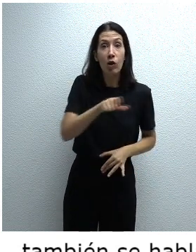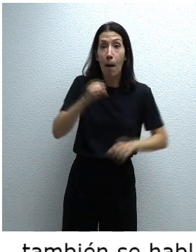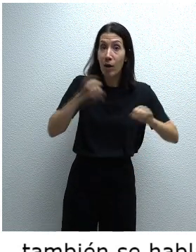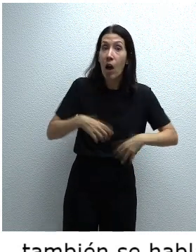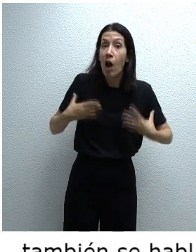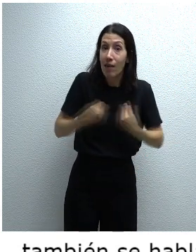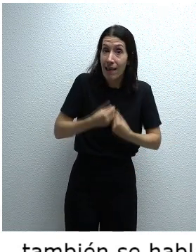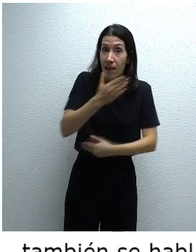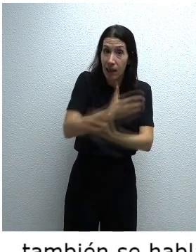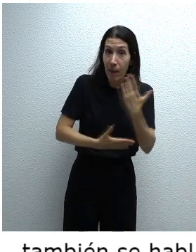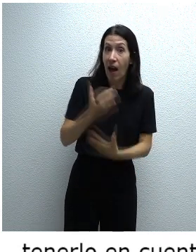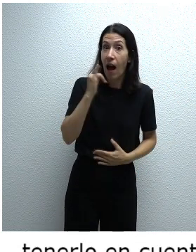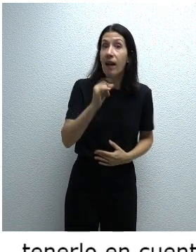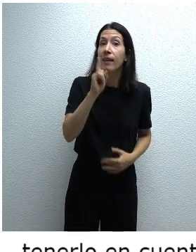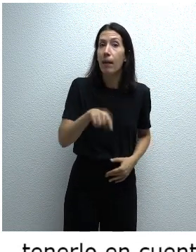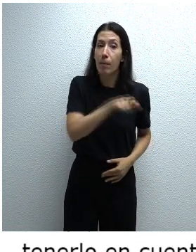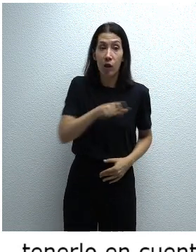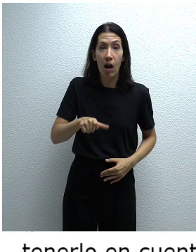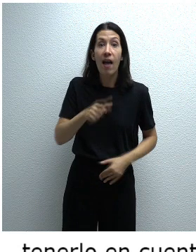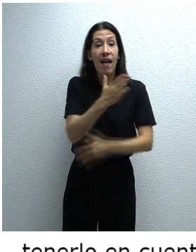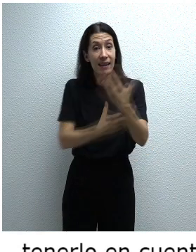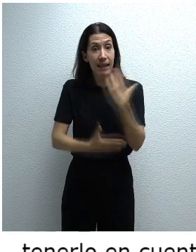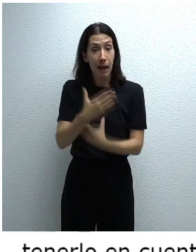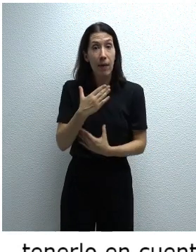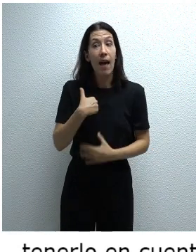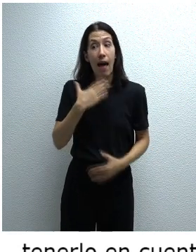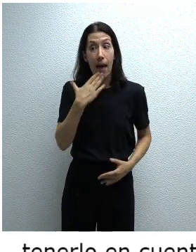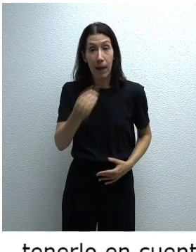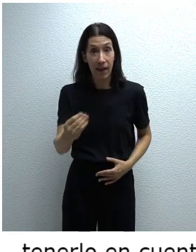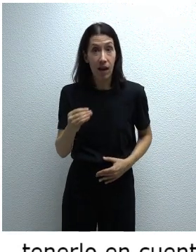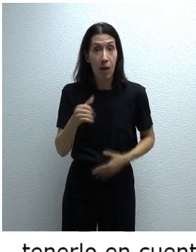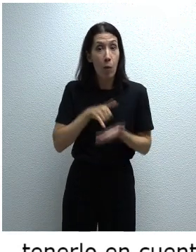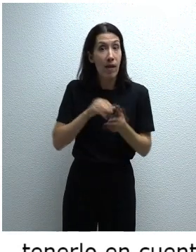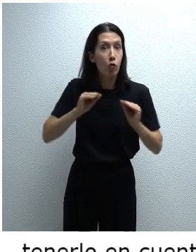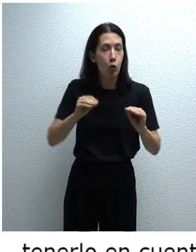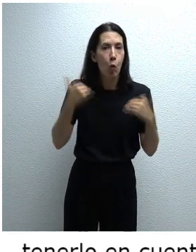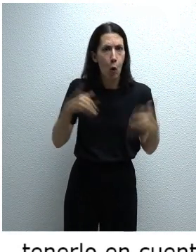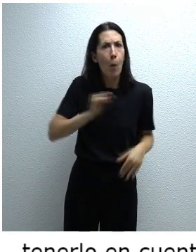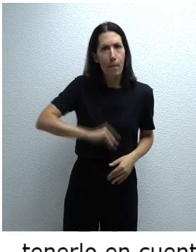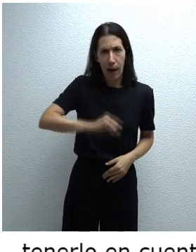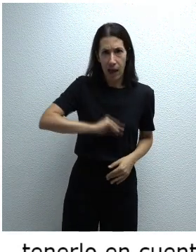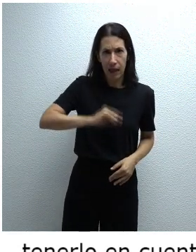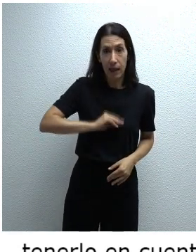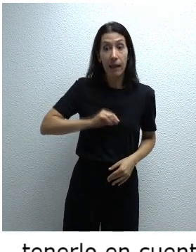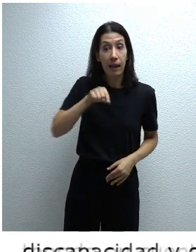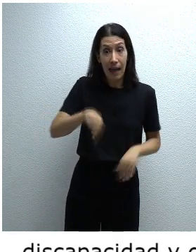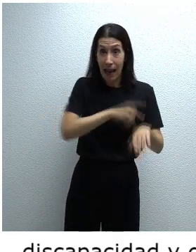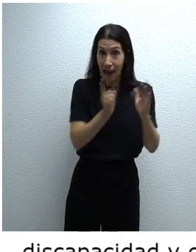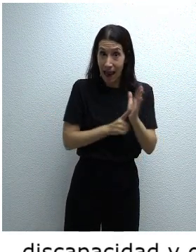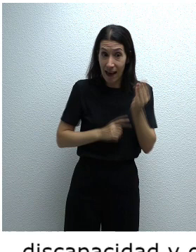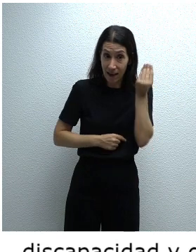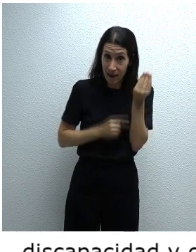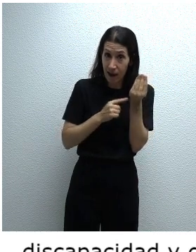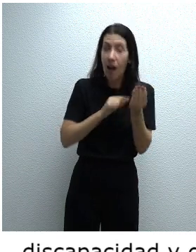con discapacidad y de las personas con discapacidad que envejecen es grande. Y precisamente esta ley